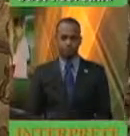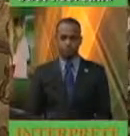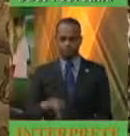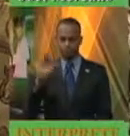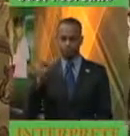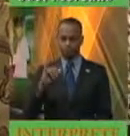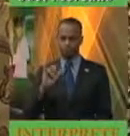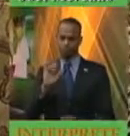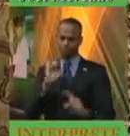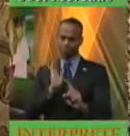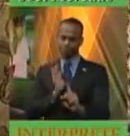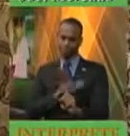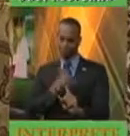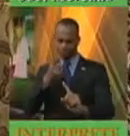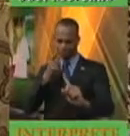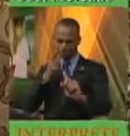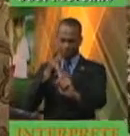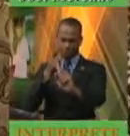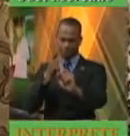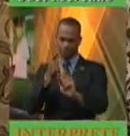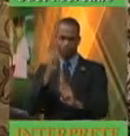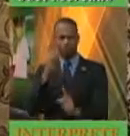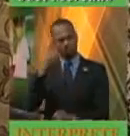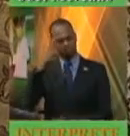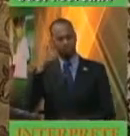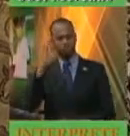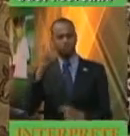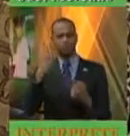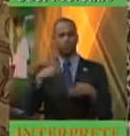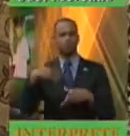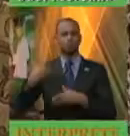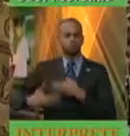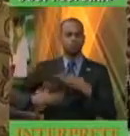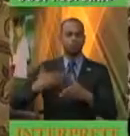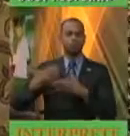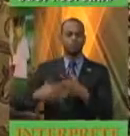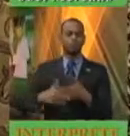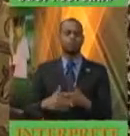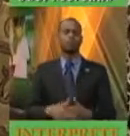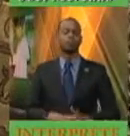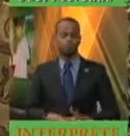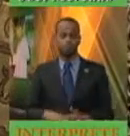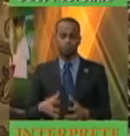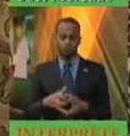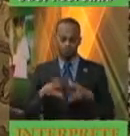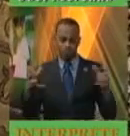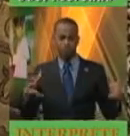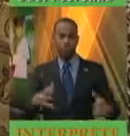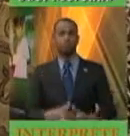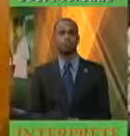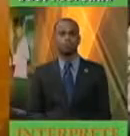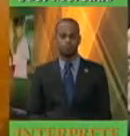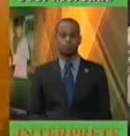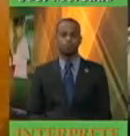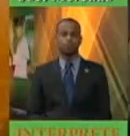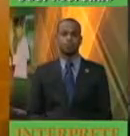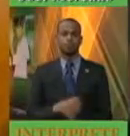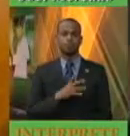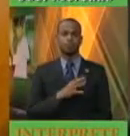es nuestra visión y creo que lo vamos a lograr. Paso a paso se va a lograr todo esto y mucho más.